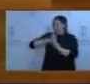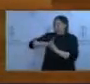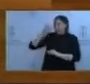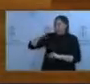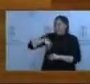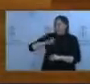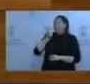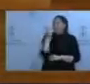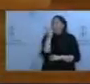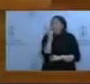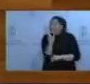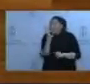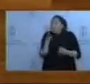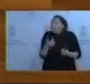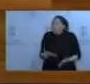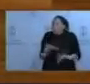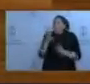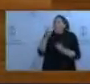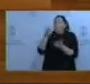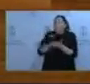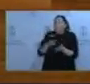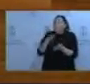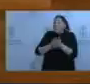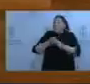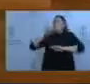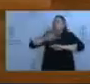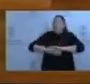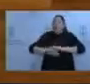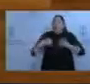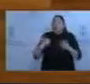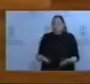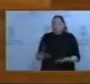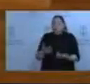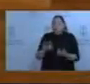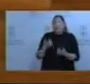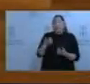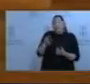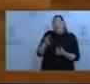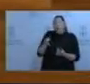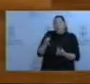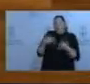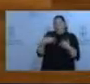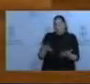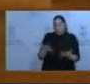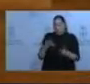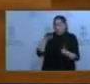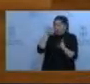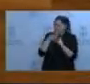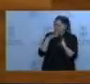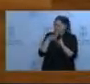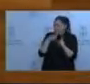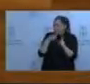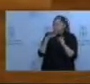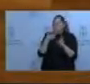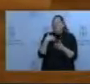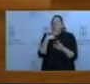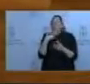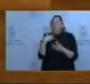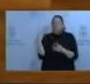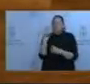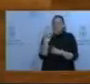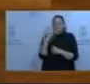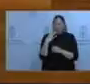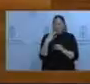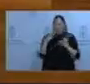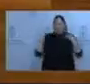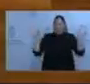son, qué plazo de amortización y cuál es la deuda pendiente de los mismos. Y el objetivo en este caso es evidente, es conocer cuál es el